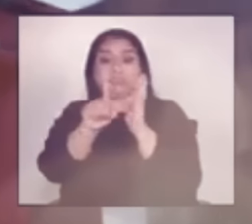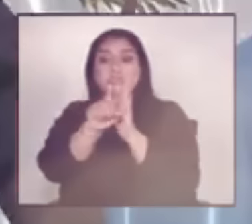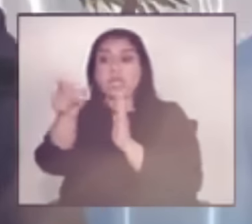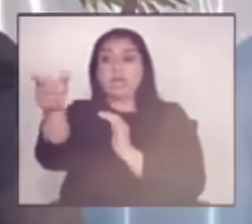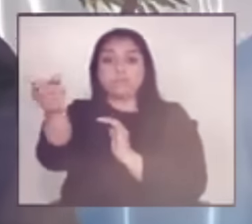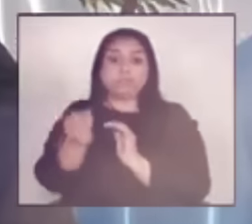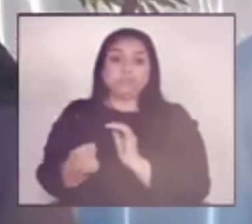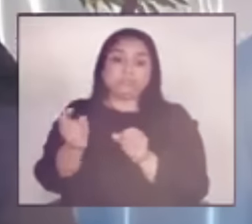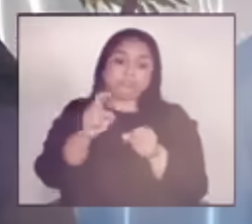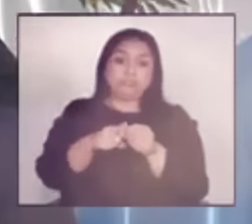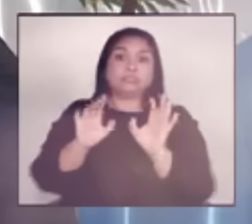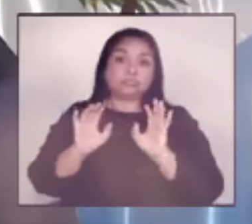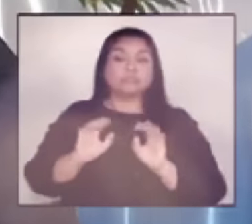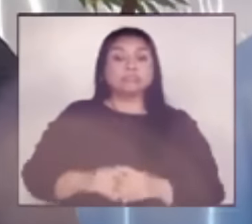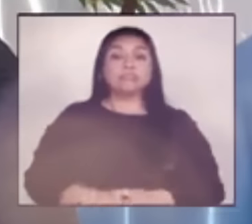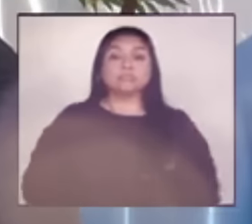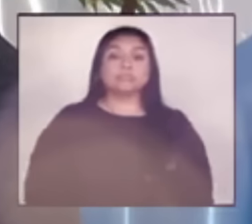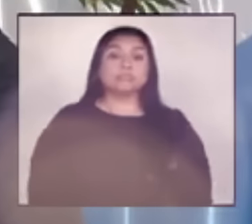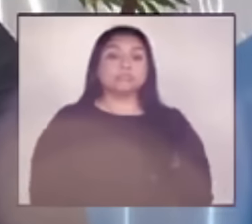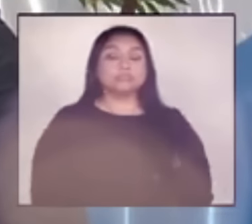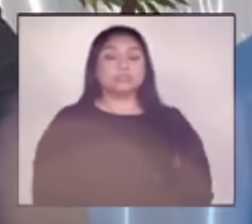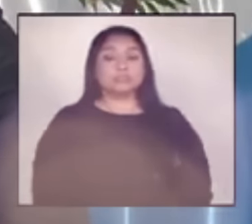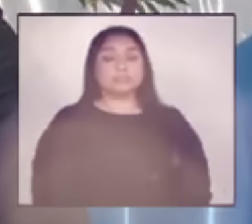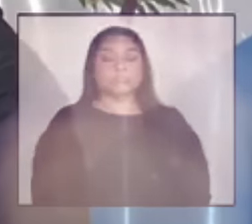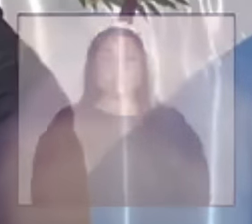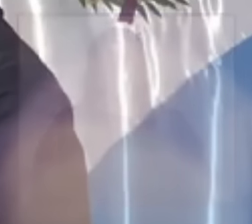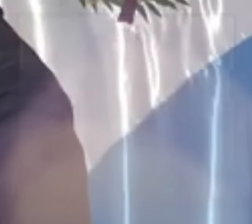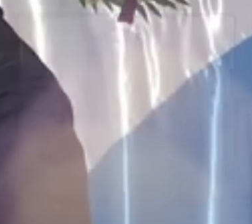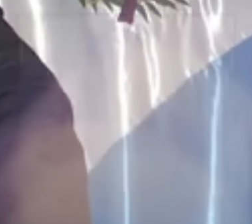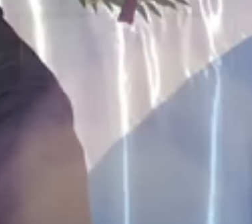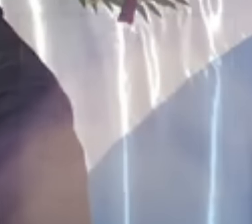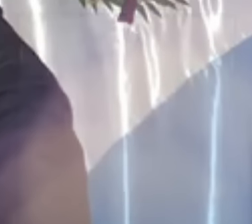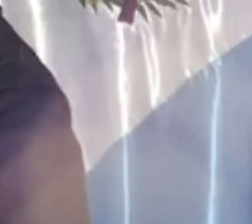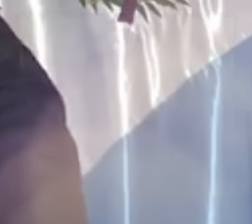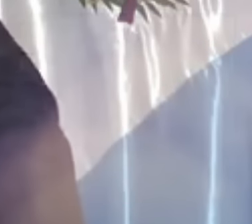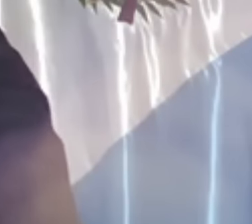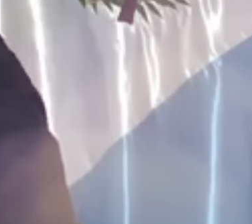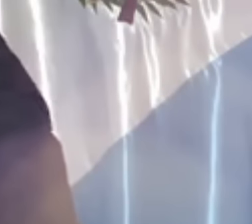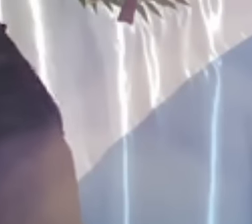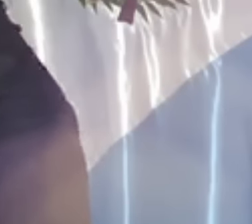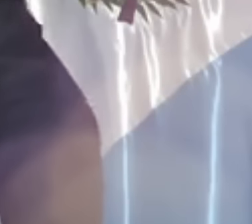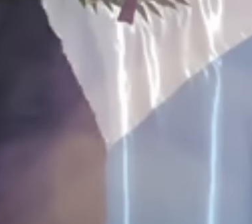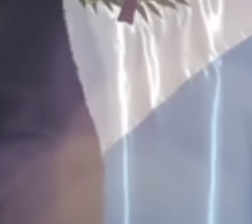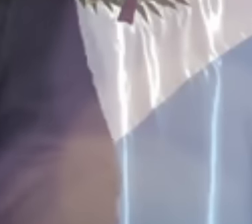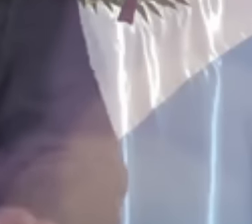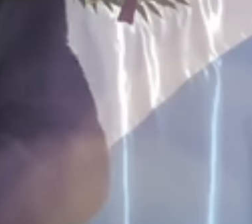obligada. Gracias, señor presidente. Siempre a su lado derecho tengo a Walter Morales de Alba